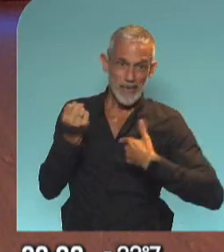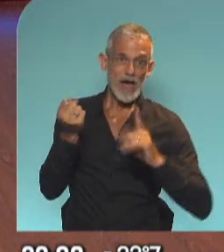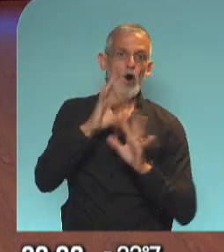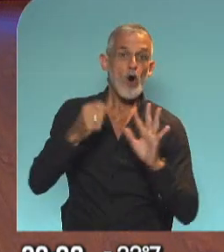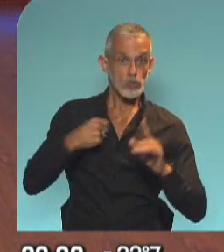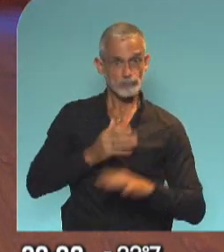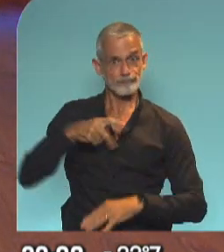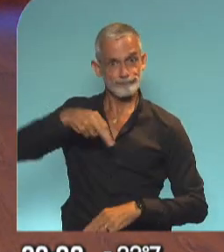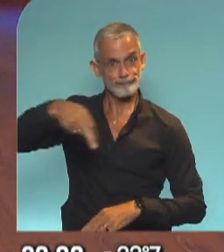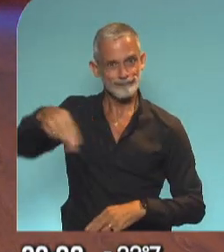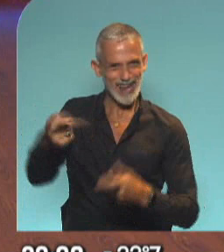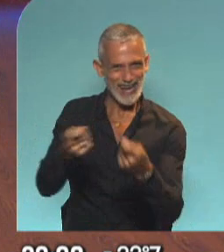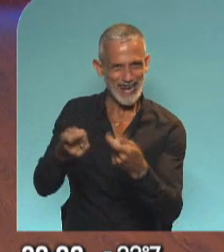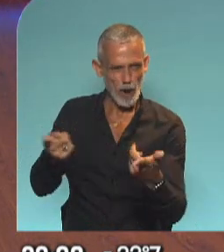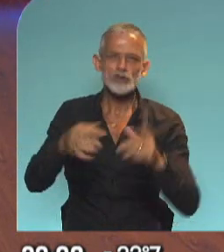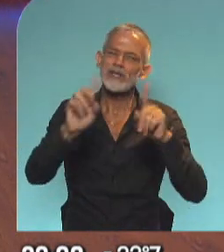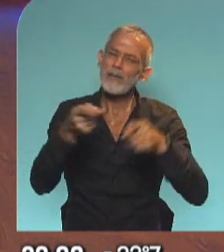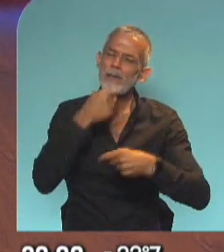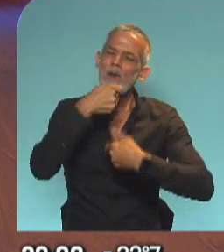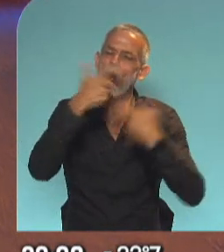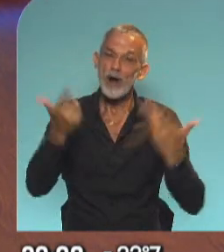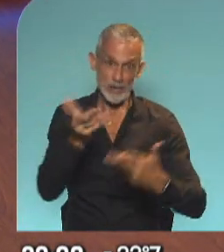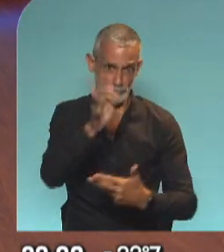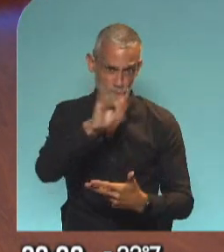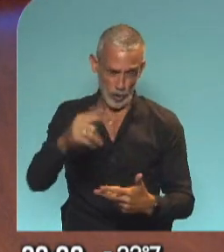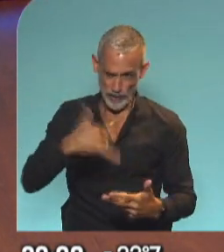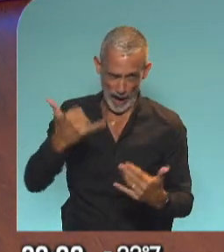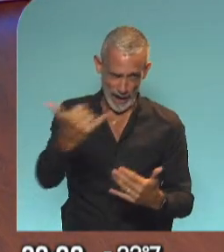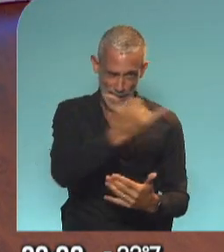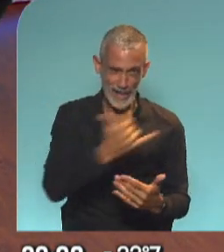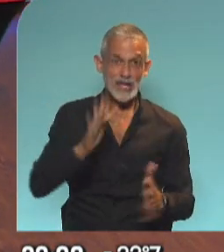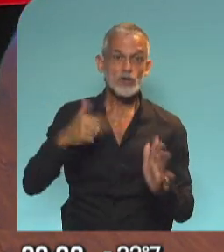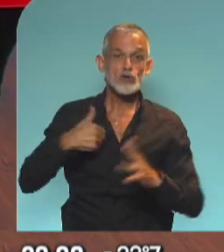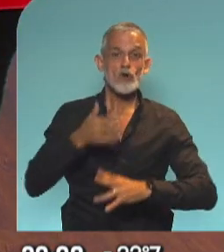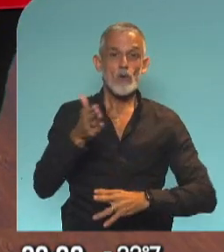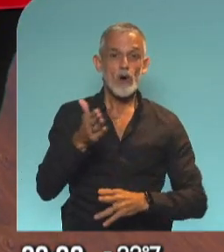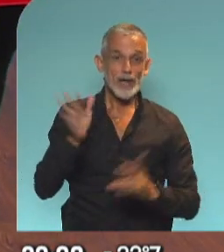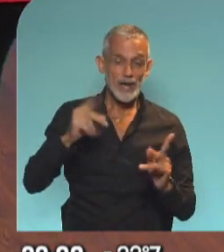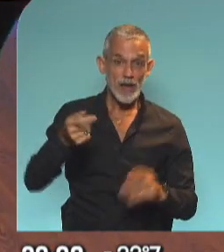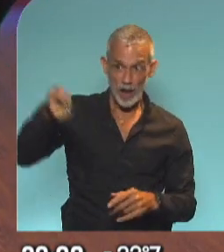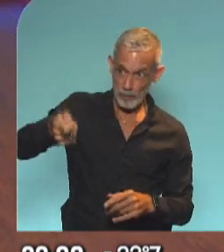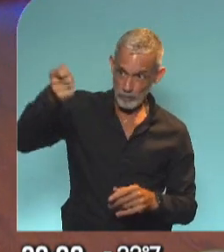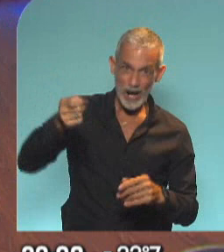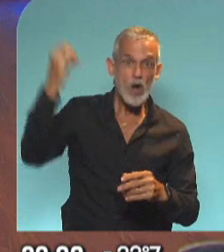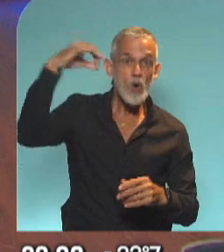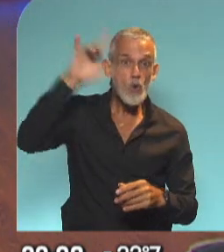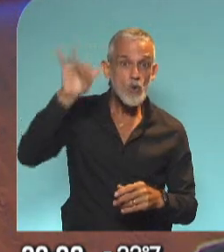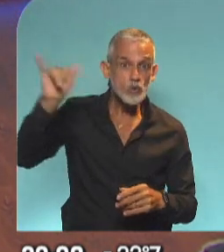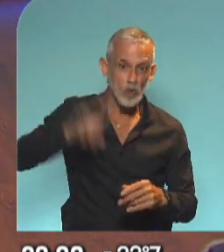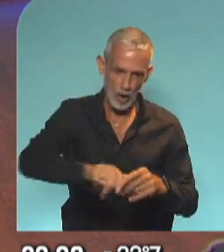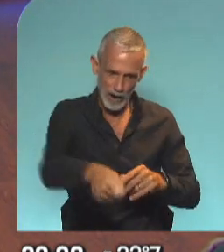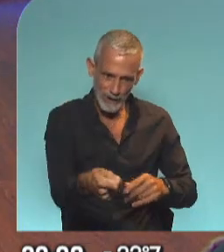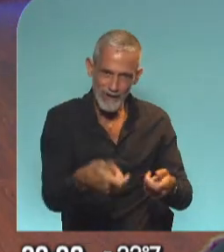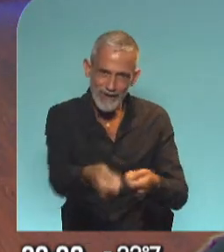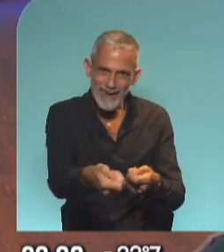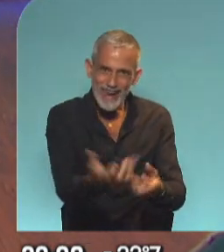manera presencial. También en un hecho muy cotidiano que todos nosotros lo tenemos, que es cuando vas y prendés la luz o cuando prendés la hornalla de la cocina.